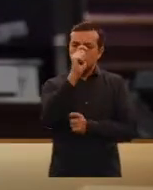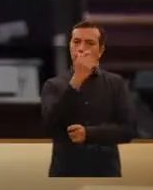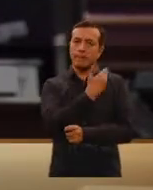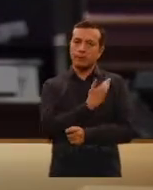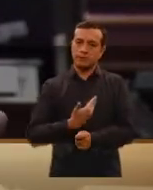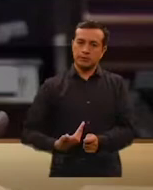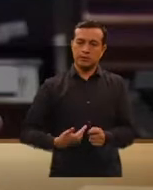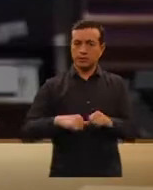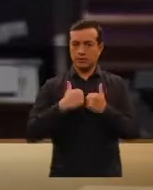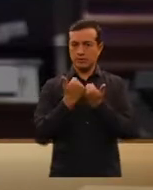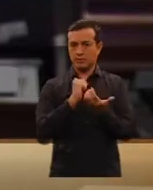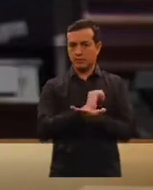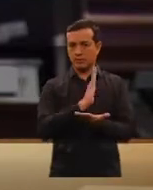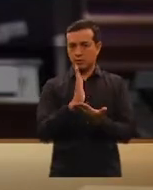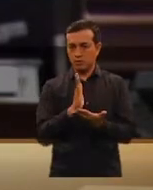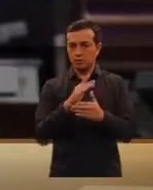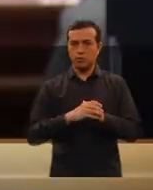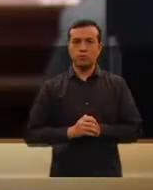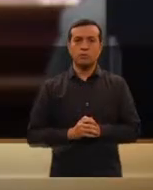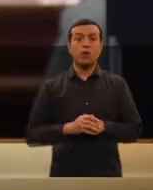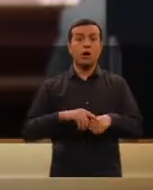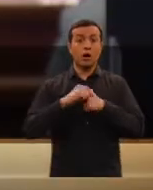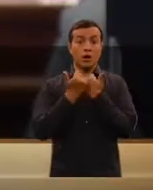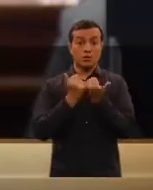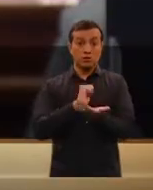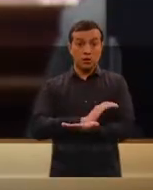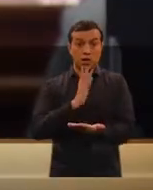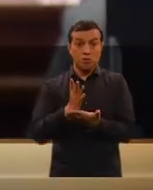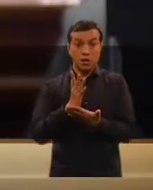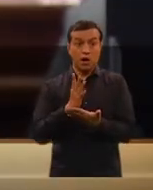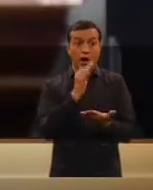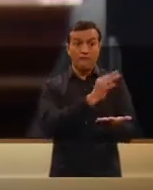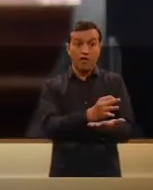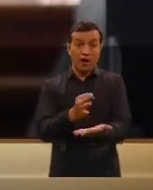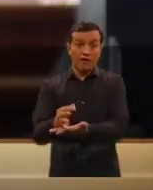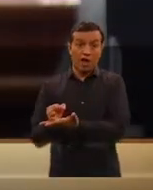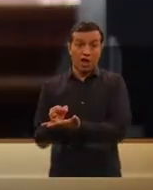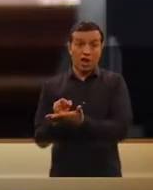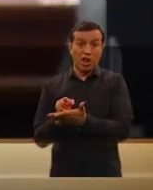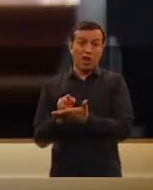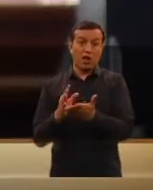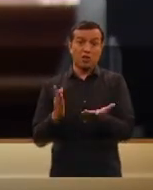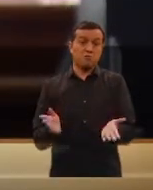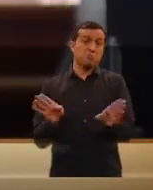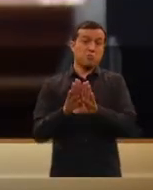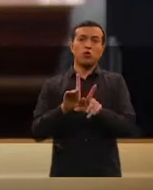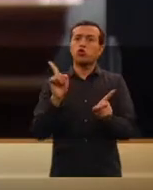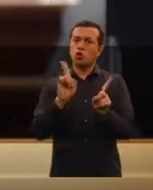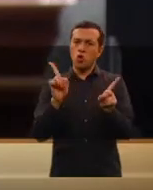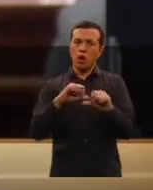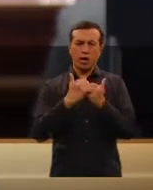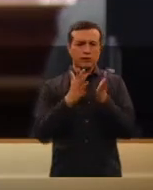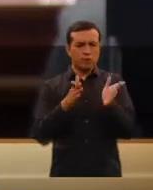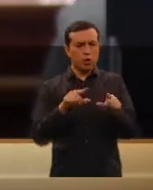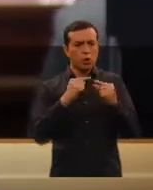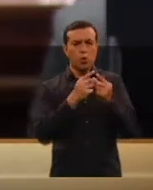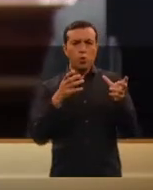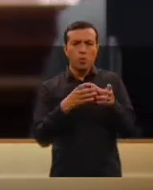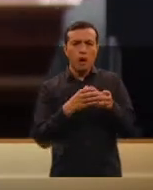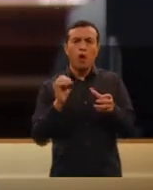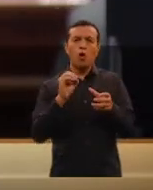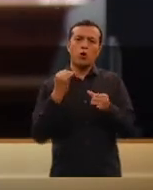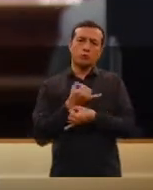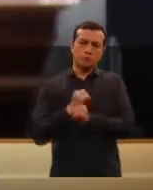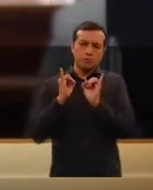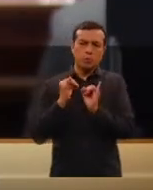la dignidad de presidente de la Asamblea Nacional. La Asamblea Nacional jamás estuvo ausente, porque legisladores, ya sea de manera grupal o